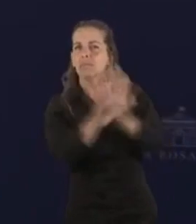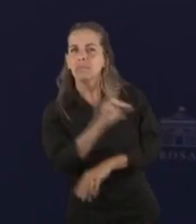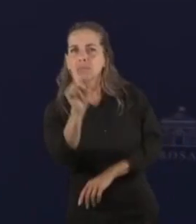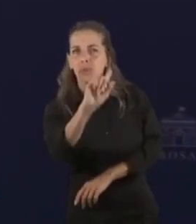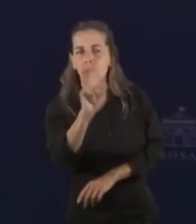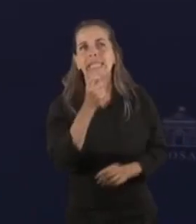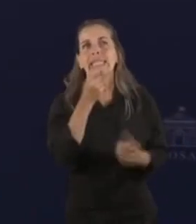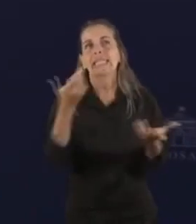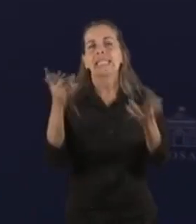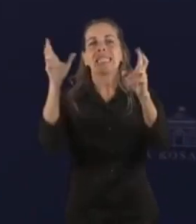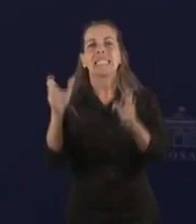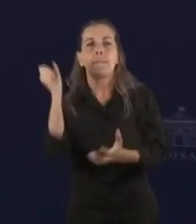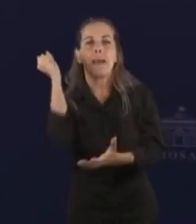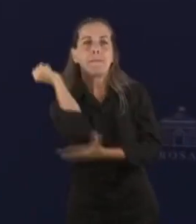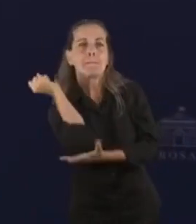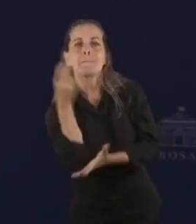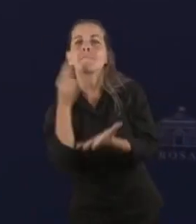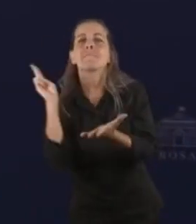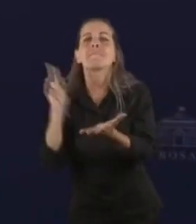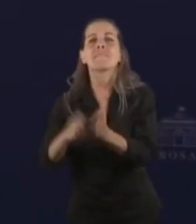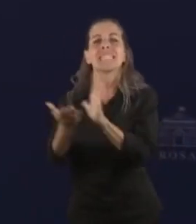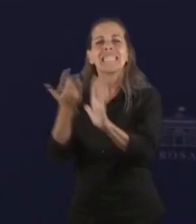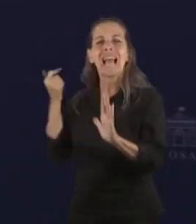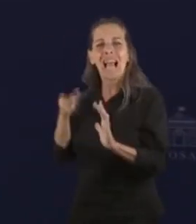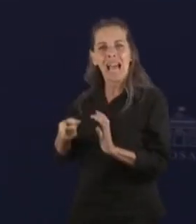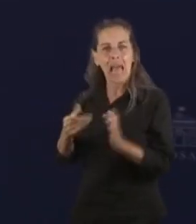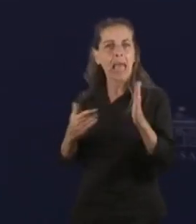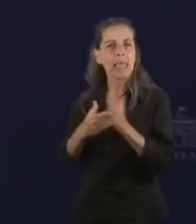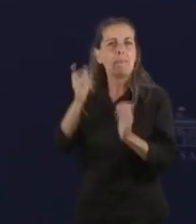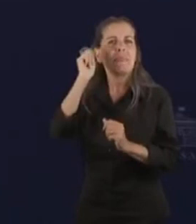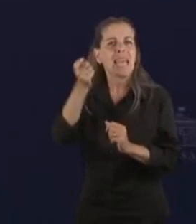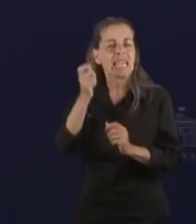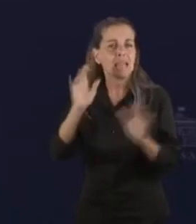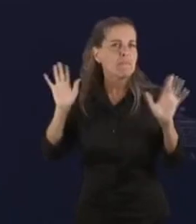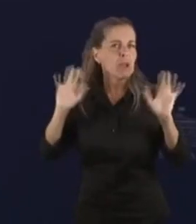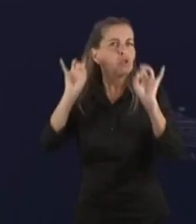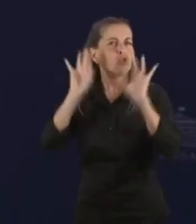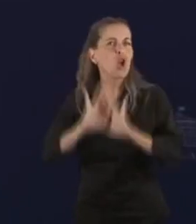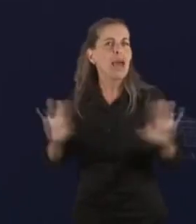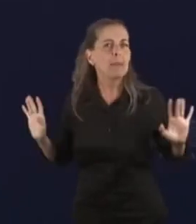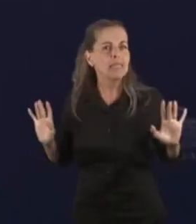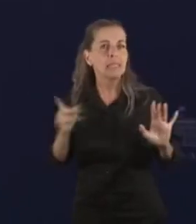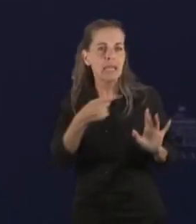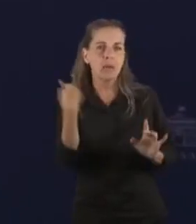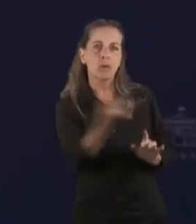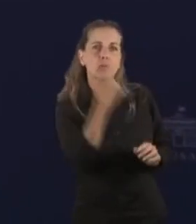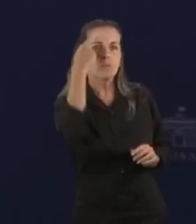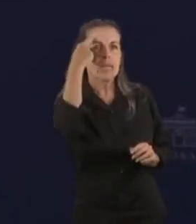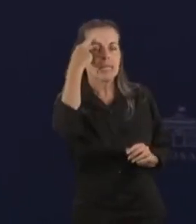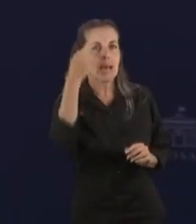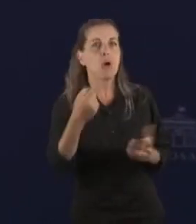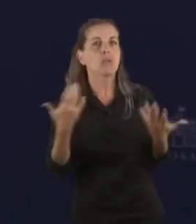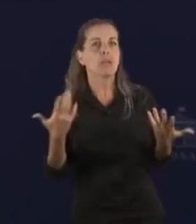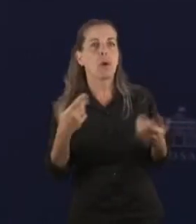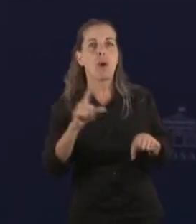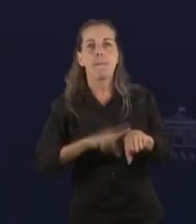retirar el capítulo fiscal no fue una cuestión tampoco de negociación Es simplemente que entendíamos que no podíamos seguir